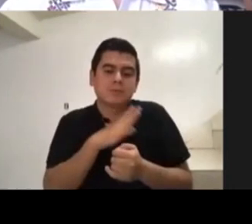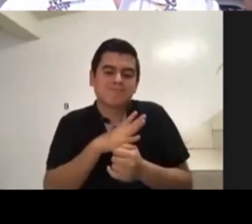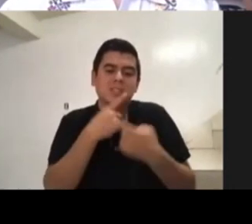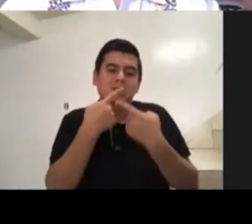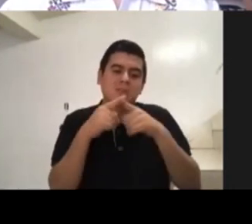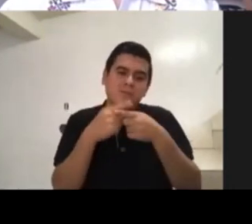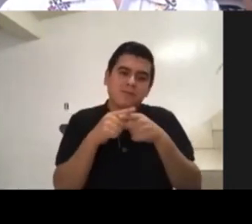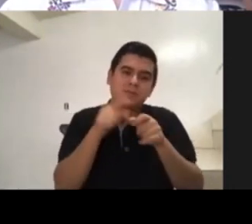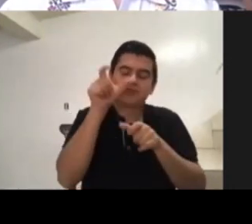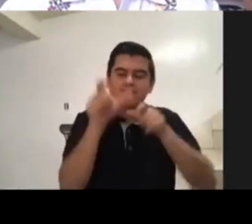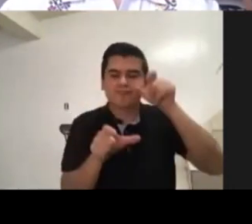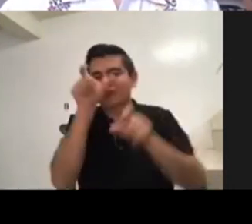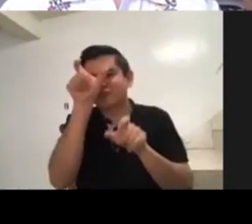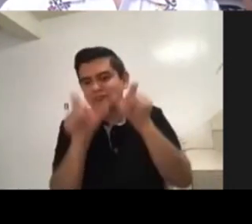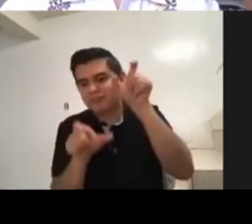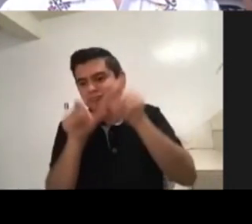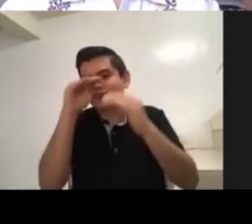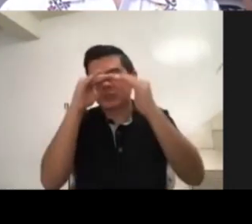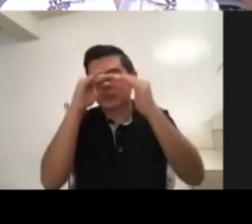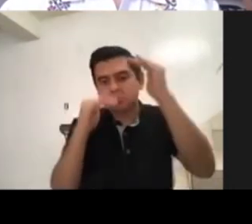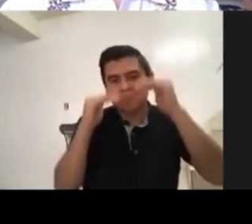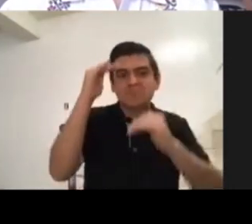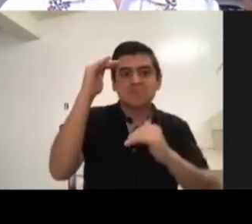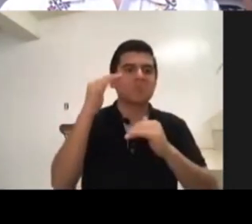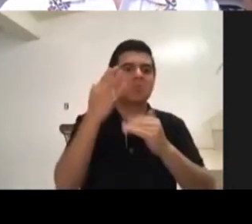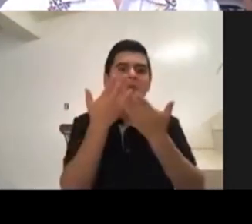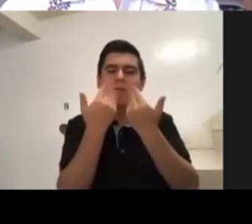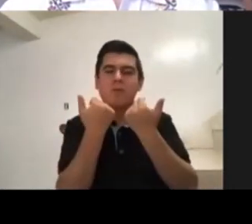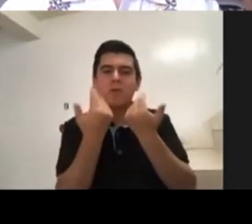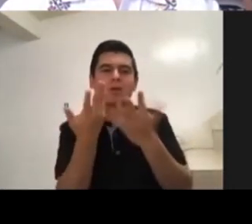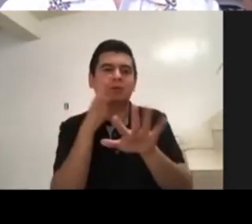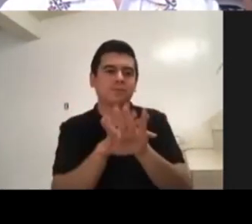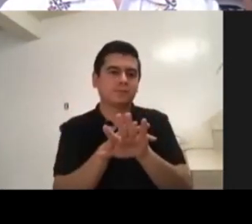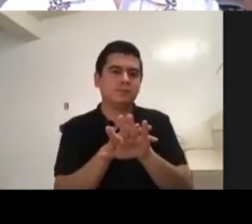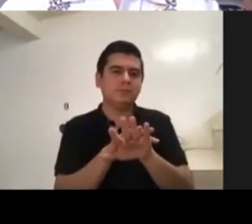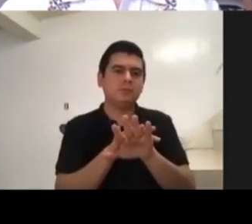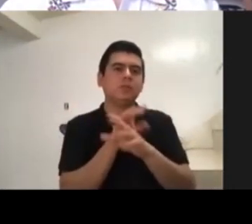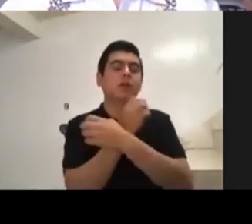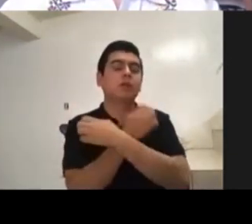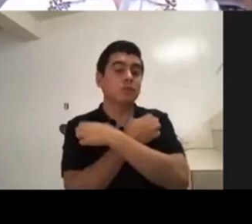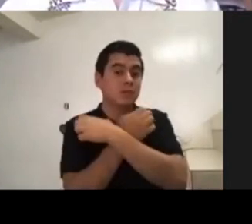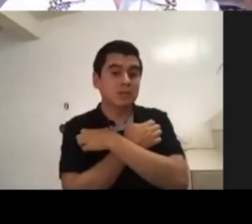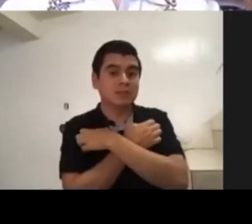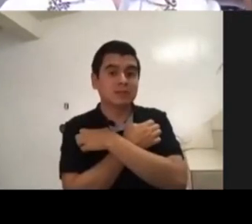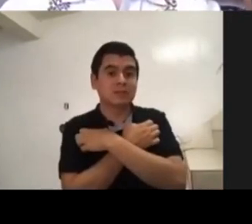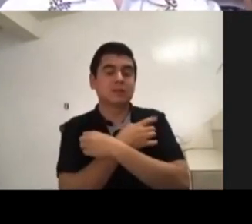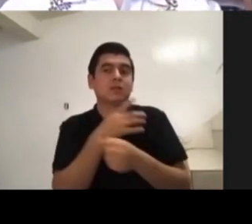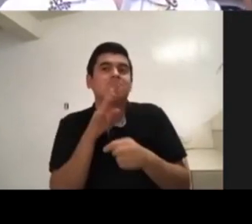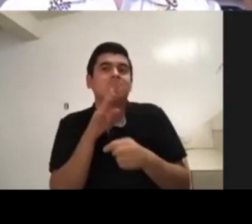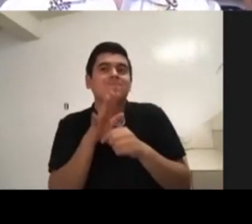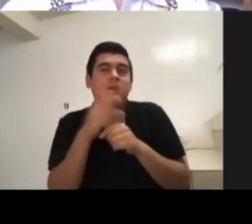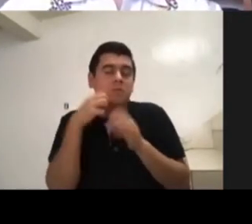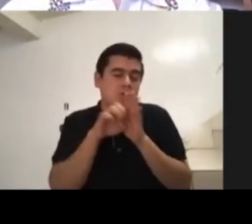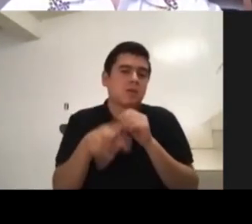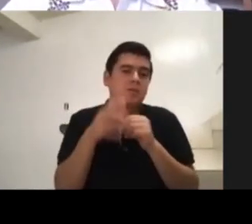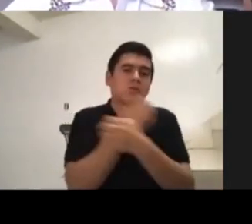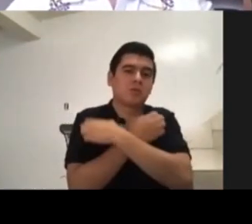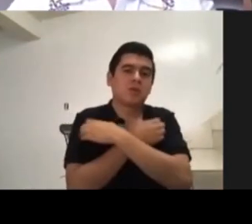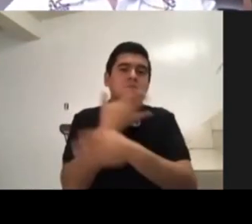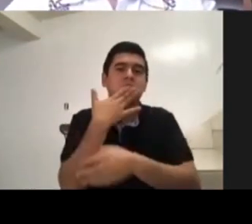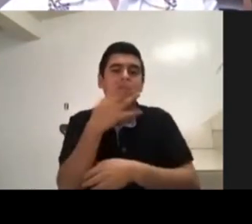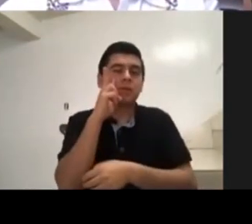nacional. Depende de quién eres, depende de cómo vives, de con quién